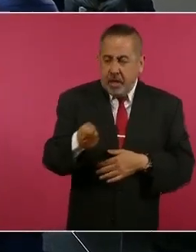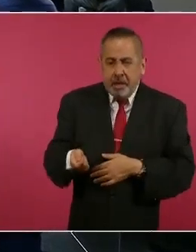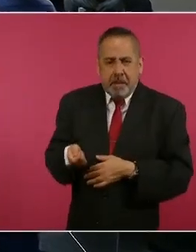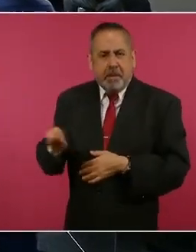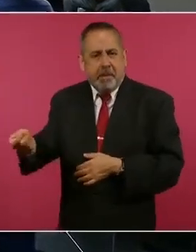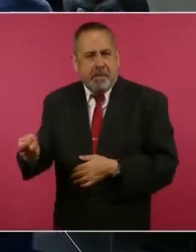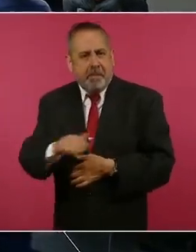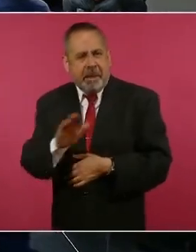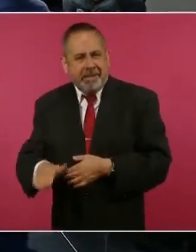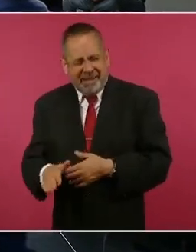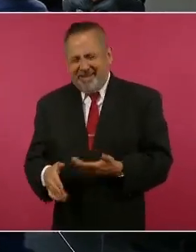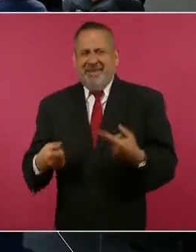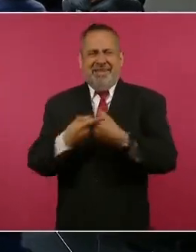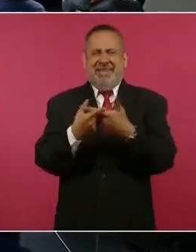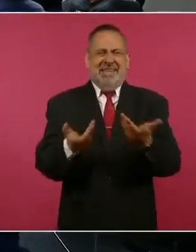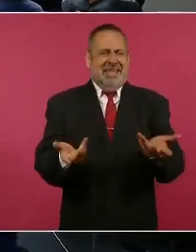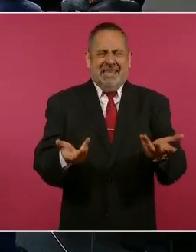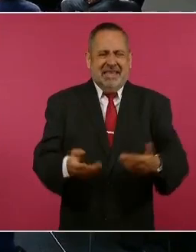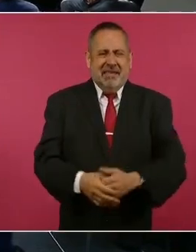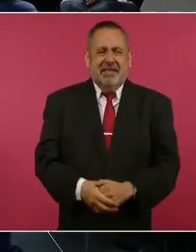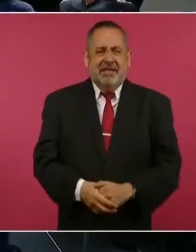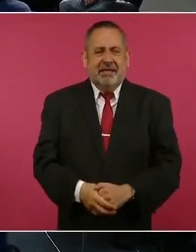O sea,